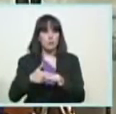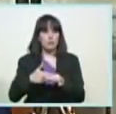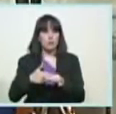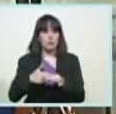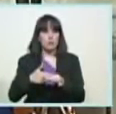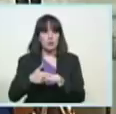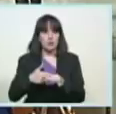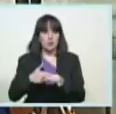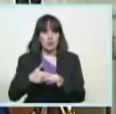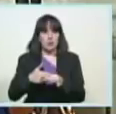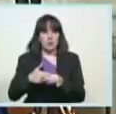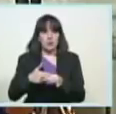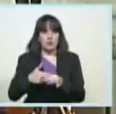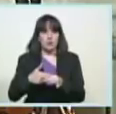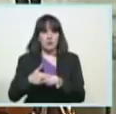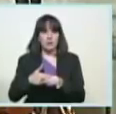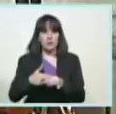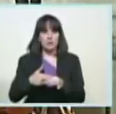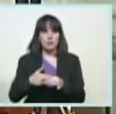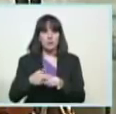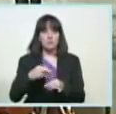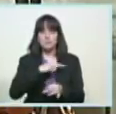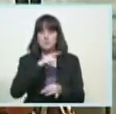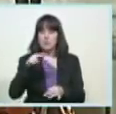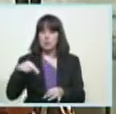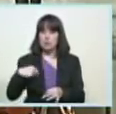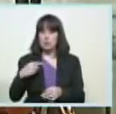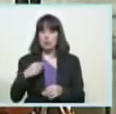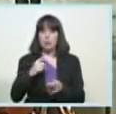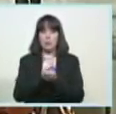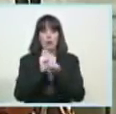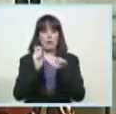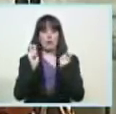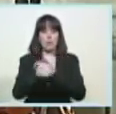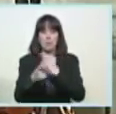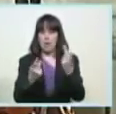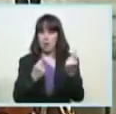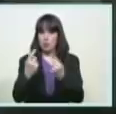nosotros vamos a una reconversión monetaria